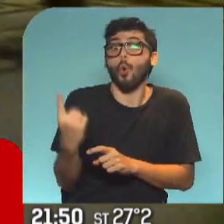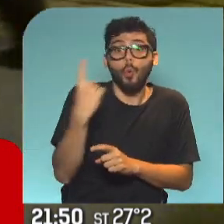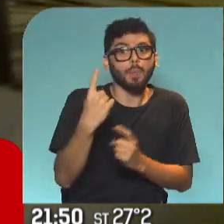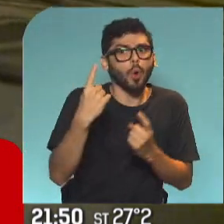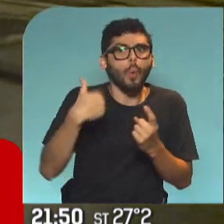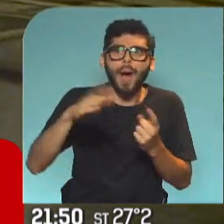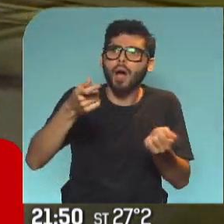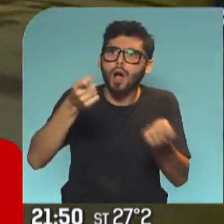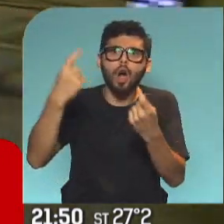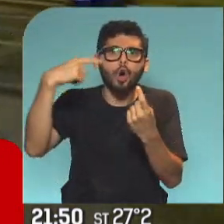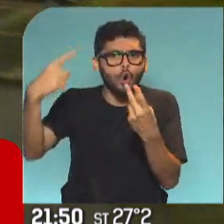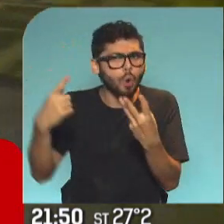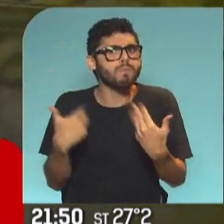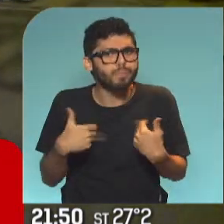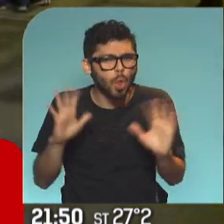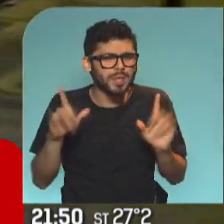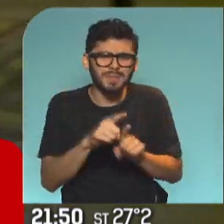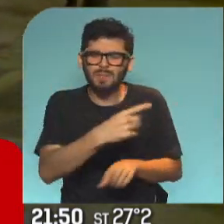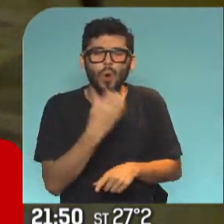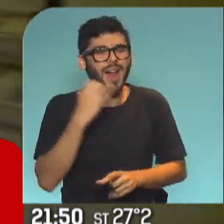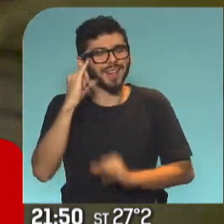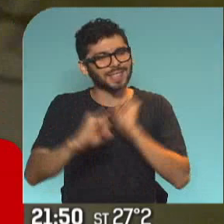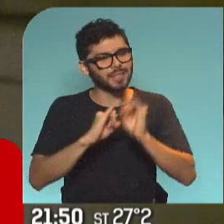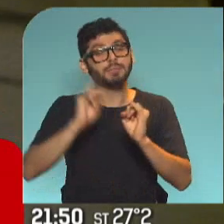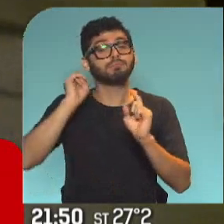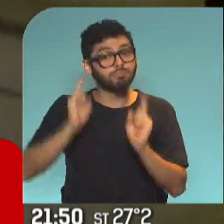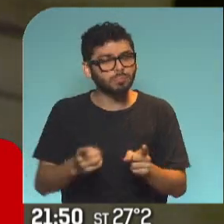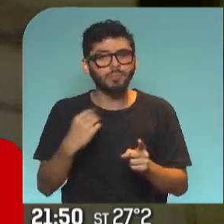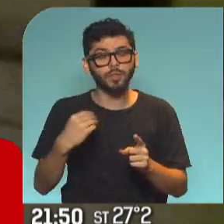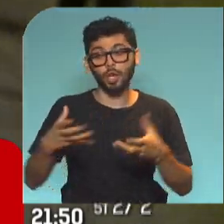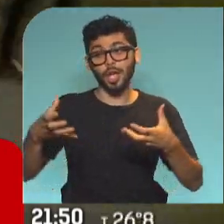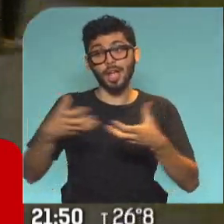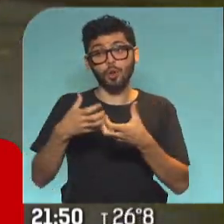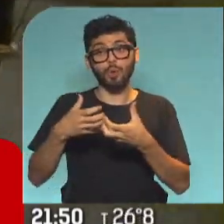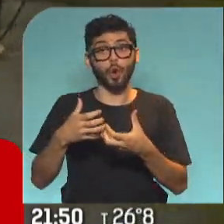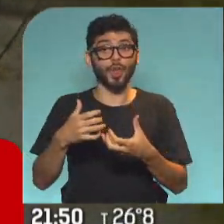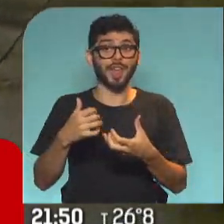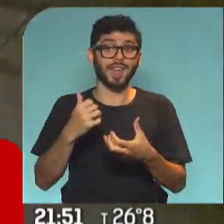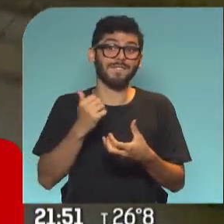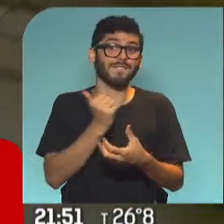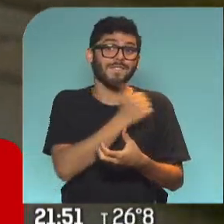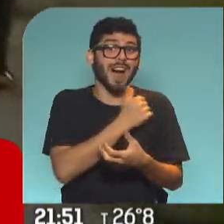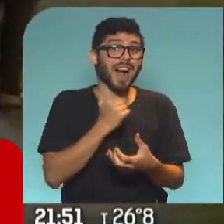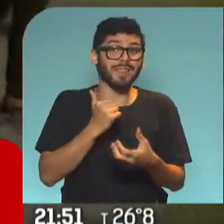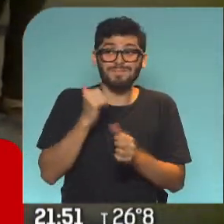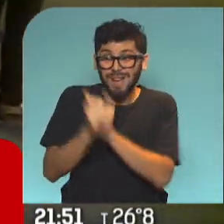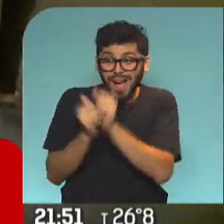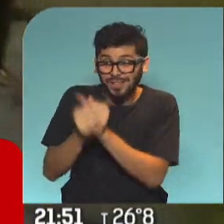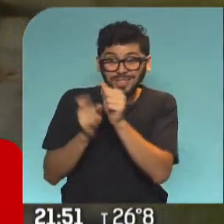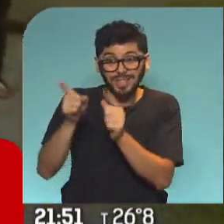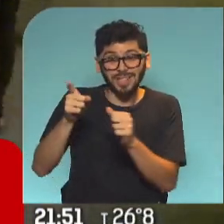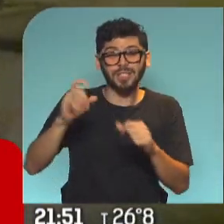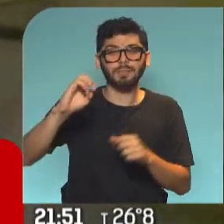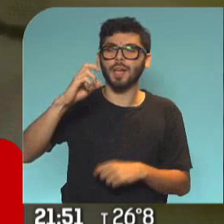en algún momento, Ariel, los comentabas. Y también, dentro de este marco, el grupo farmacéutico que desarrolló este fármaco, que es